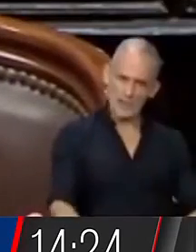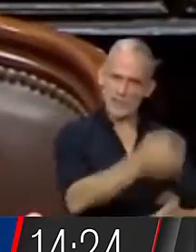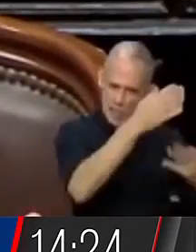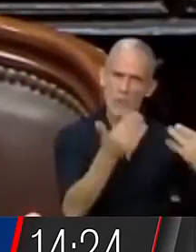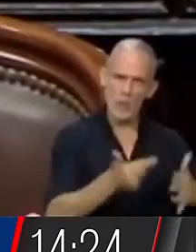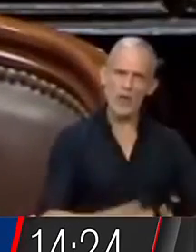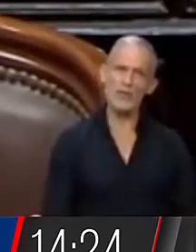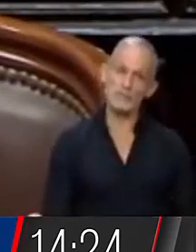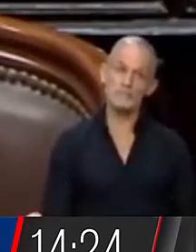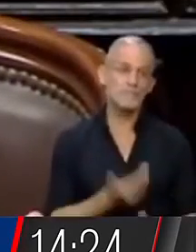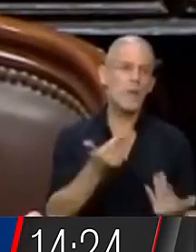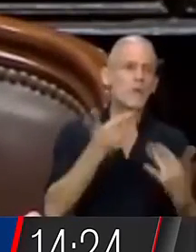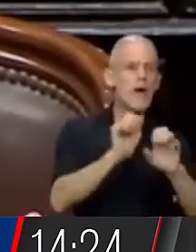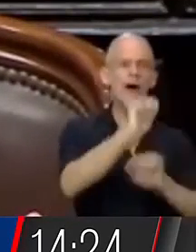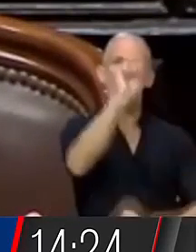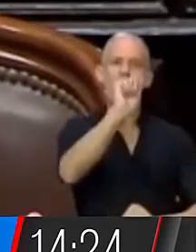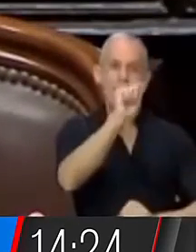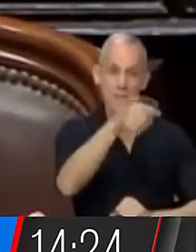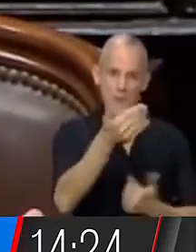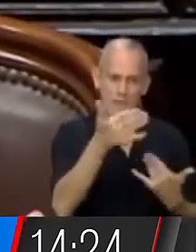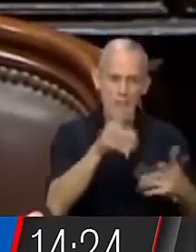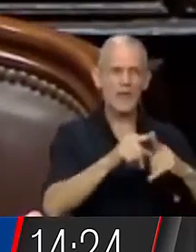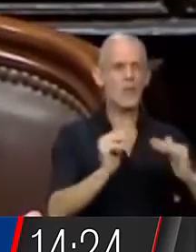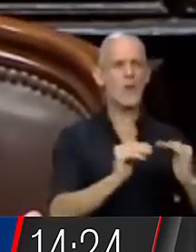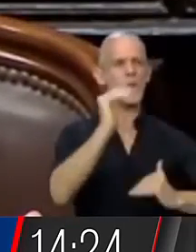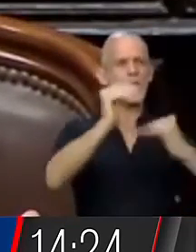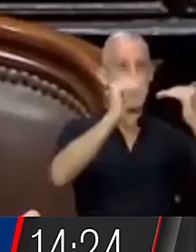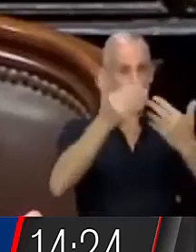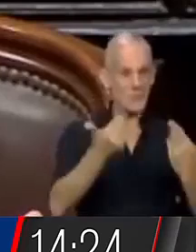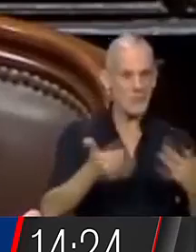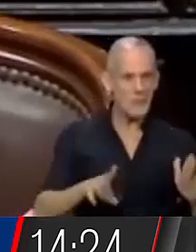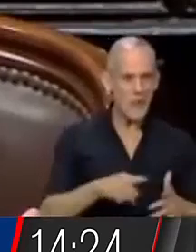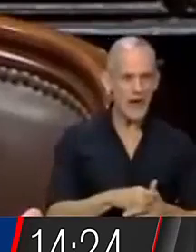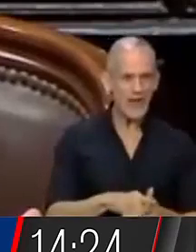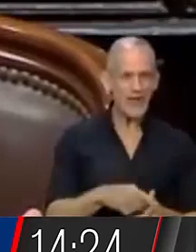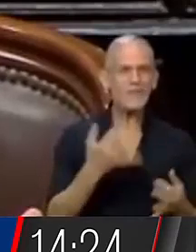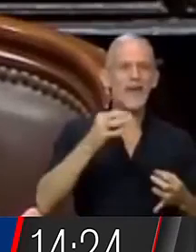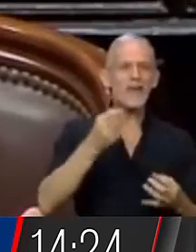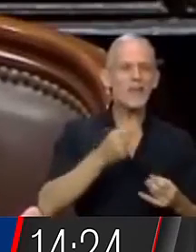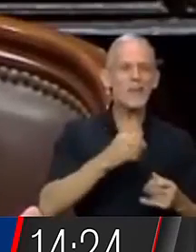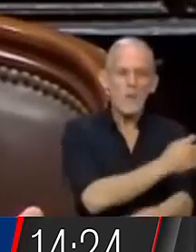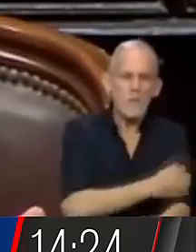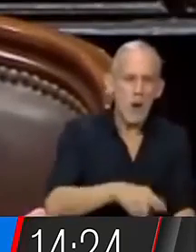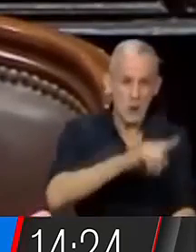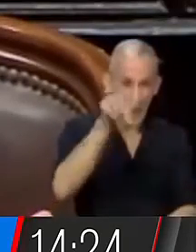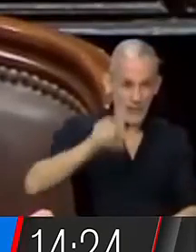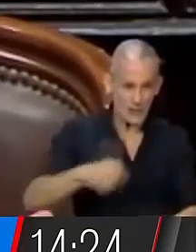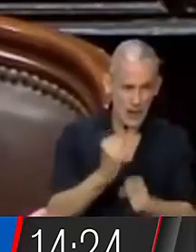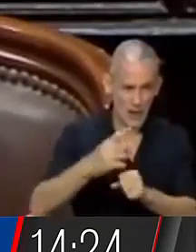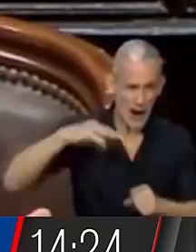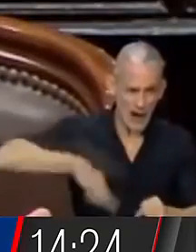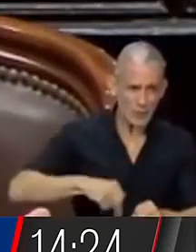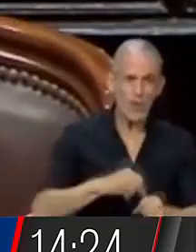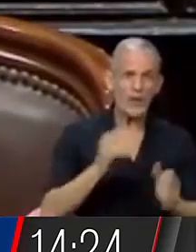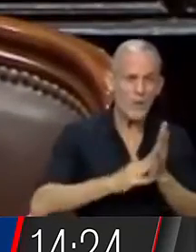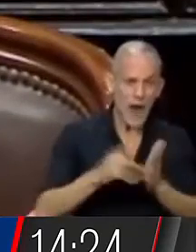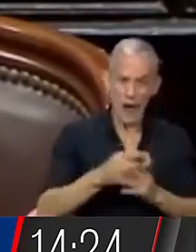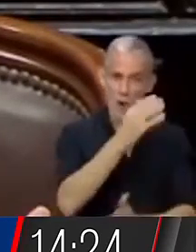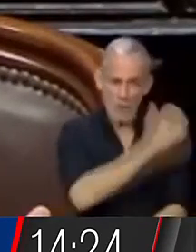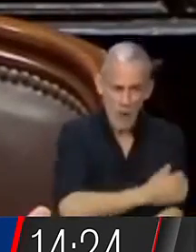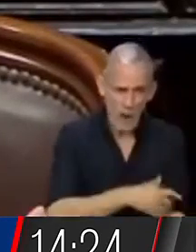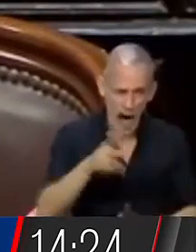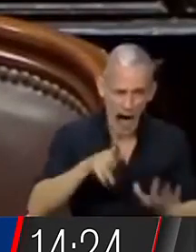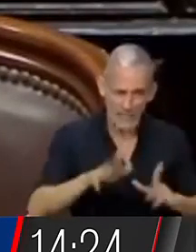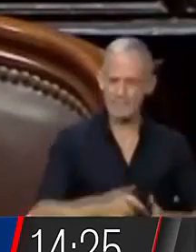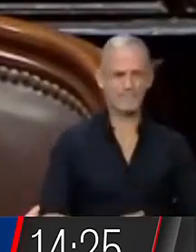universidad, puede graduarse, puede prosperar y no tiene por qué ser pobre una persona que trabaja, creo que